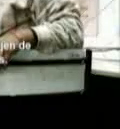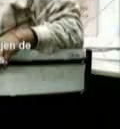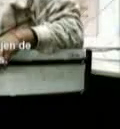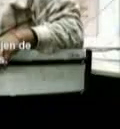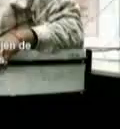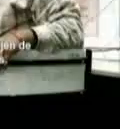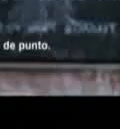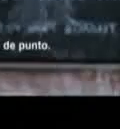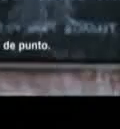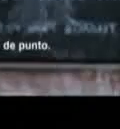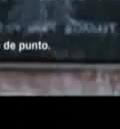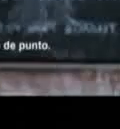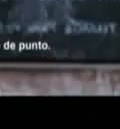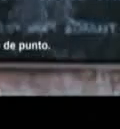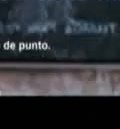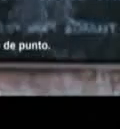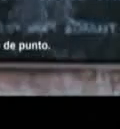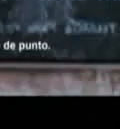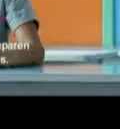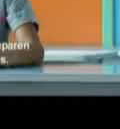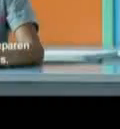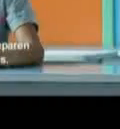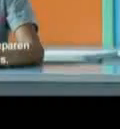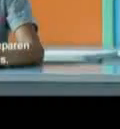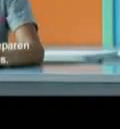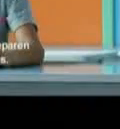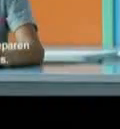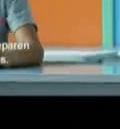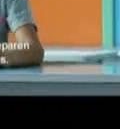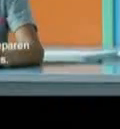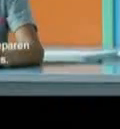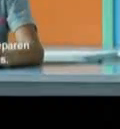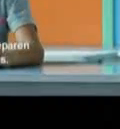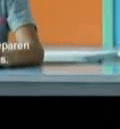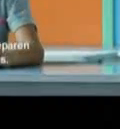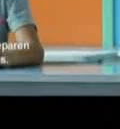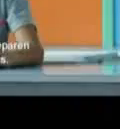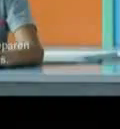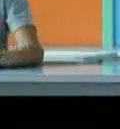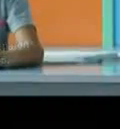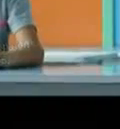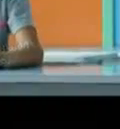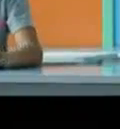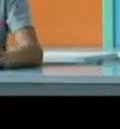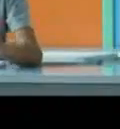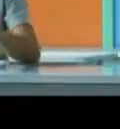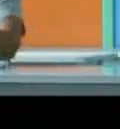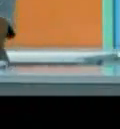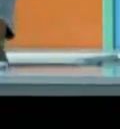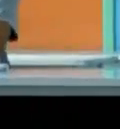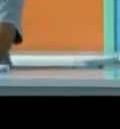lado en las redes sociales? ¿A vos no te gustaría que te tomen de punto? ¿A vos no te gustaría que te separen de un grupo por cómo sos?